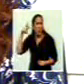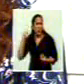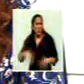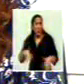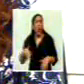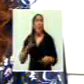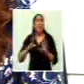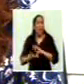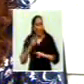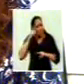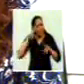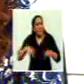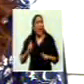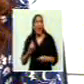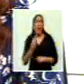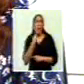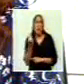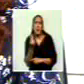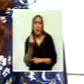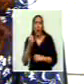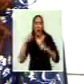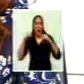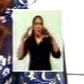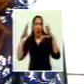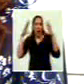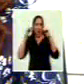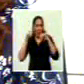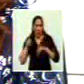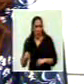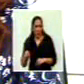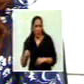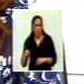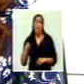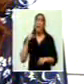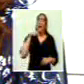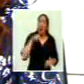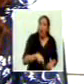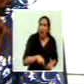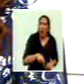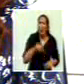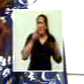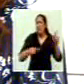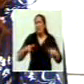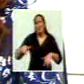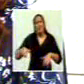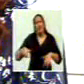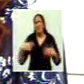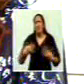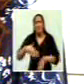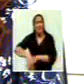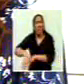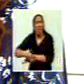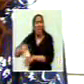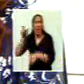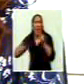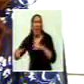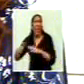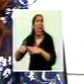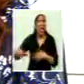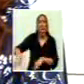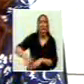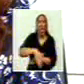iluminan con velas. Hoy hay gente en las calles, hoy hay gente que han visto